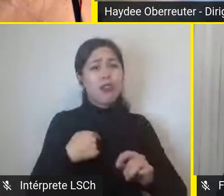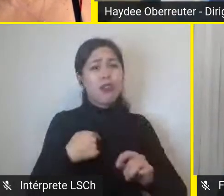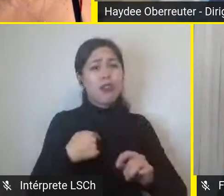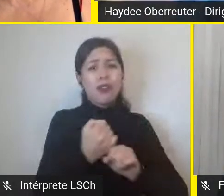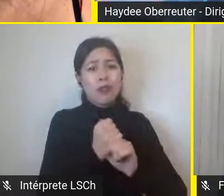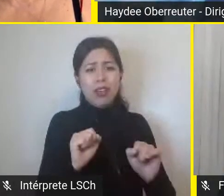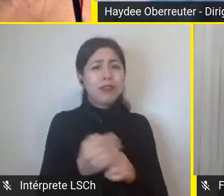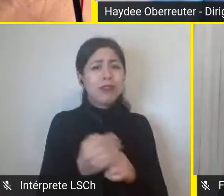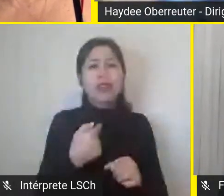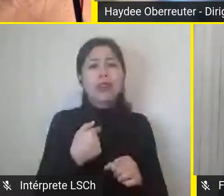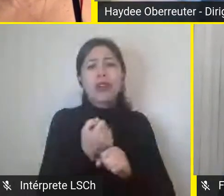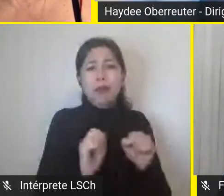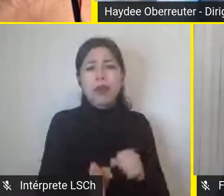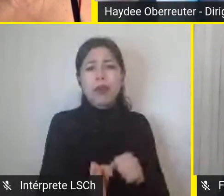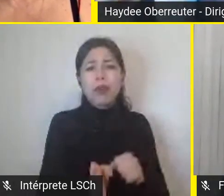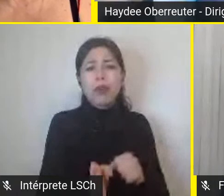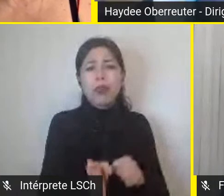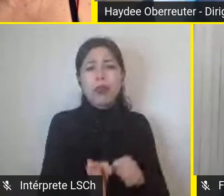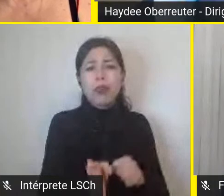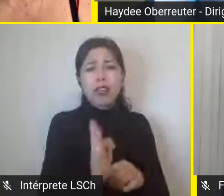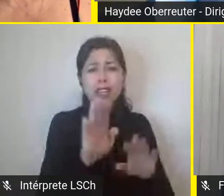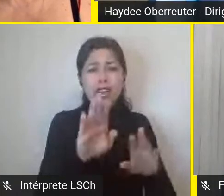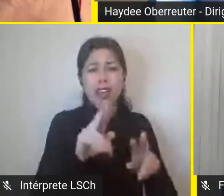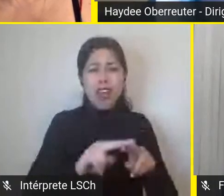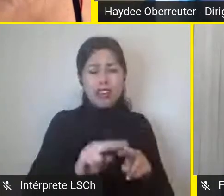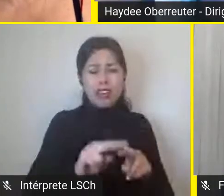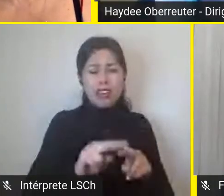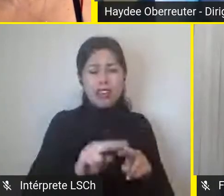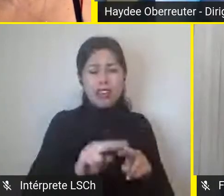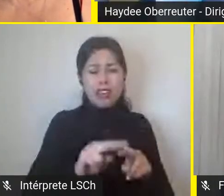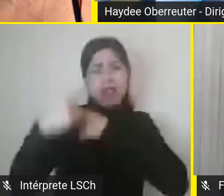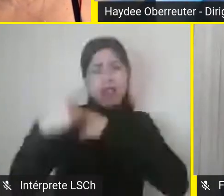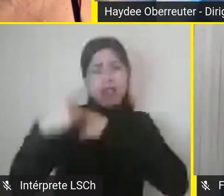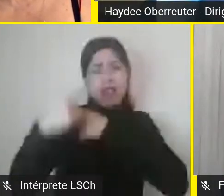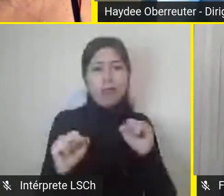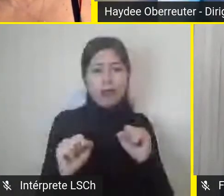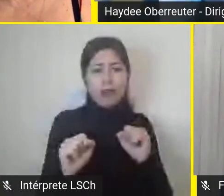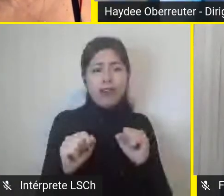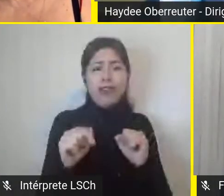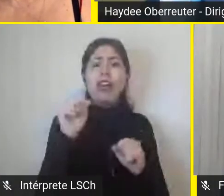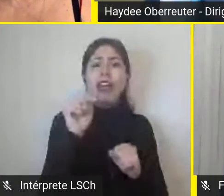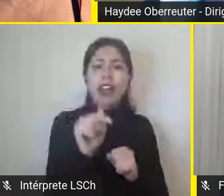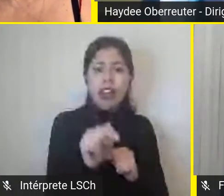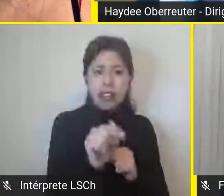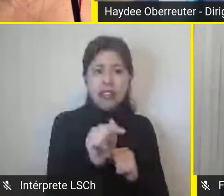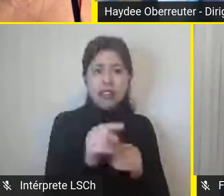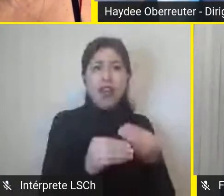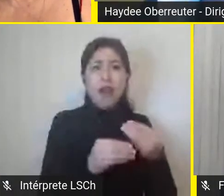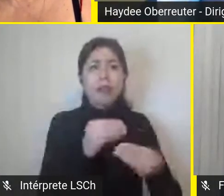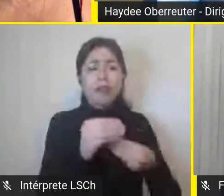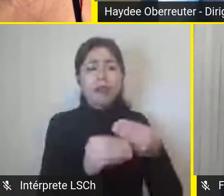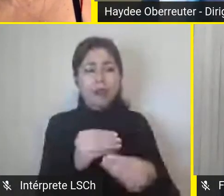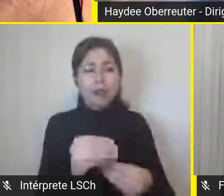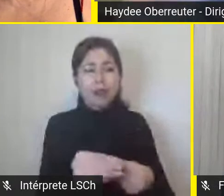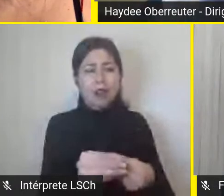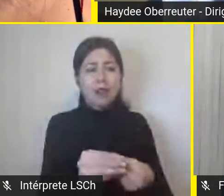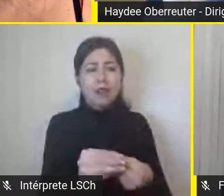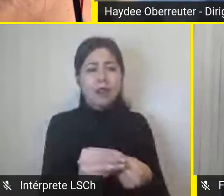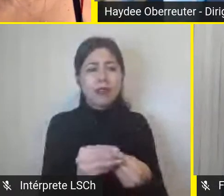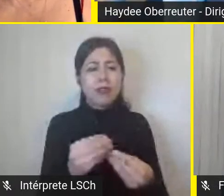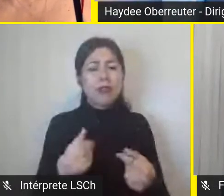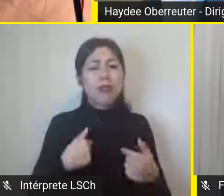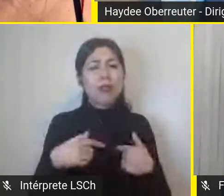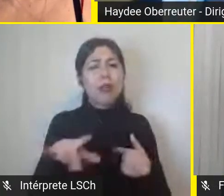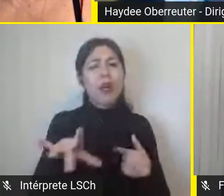Ese es el proceso del que me estoy dando cuenta. Me duele hasta el alma, hasta el tuétano, tener que exponerme